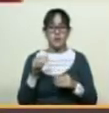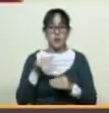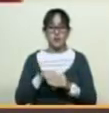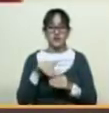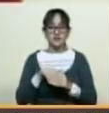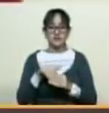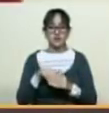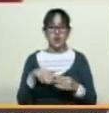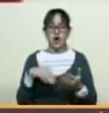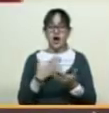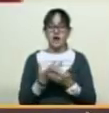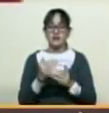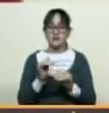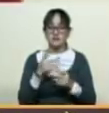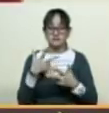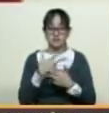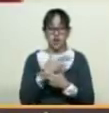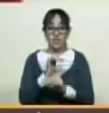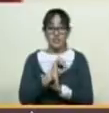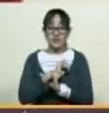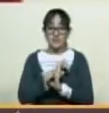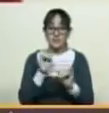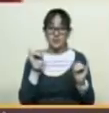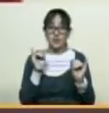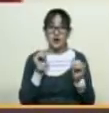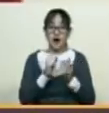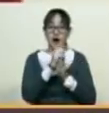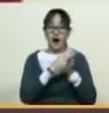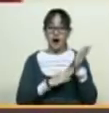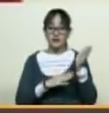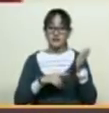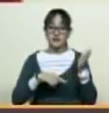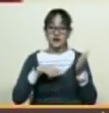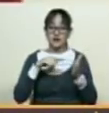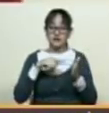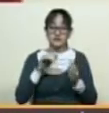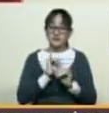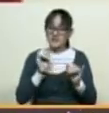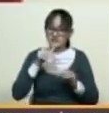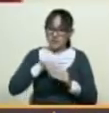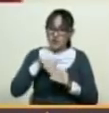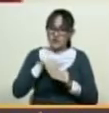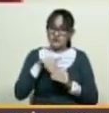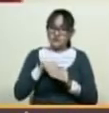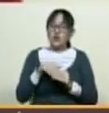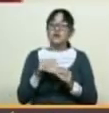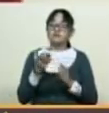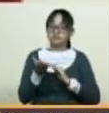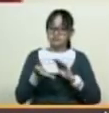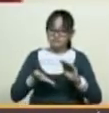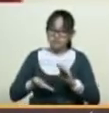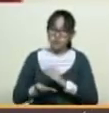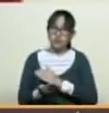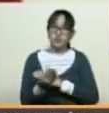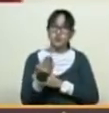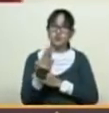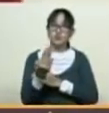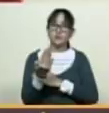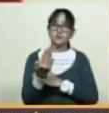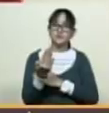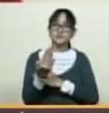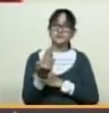hasta después que culminado el acto de votación se hace la impresión de